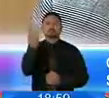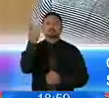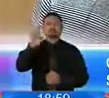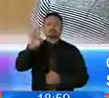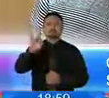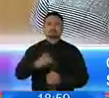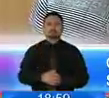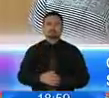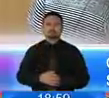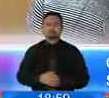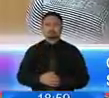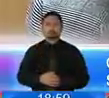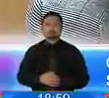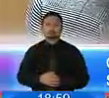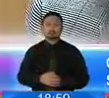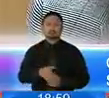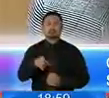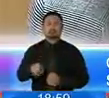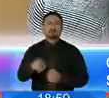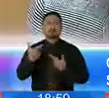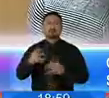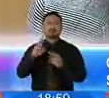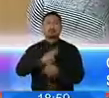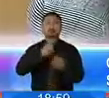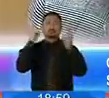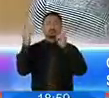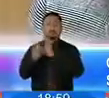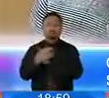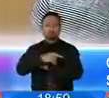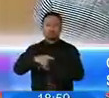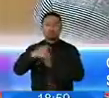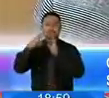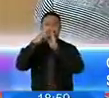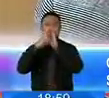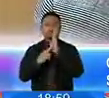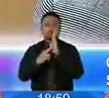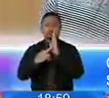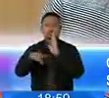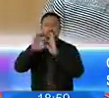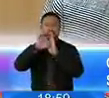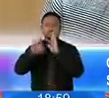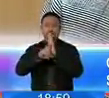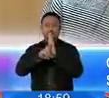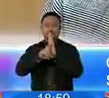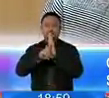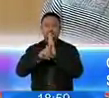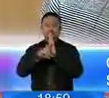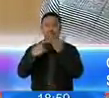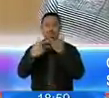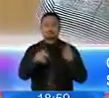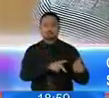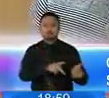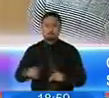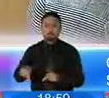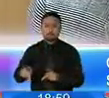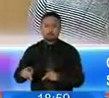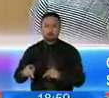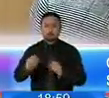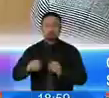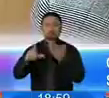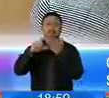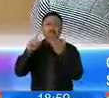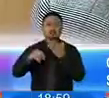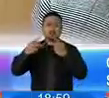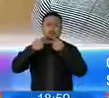1218, con el que se reformó el reglamento del Código Orgánico de Planificación y